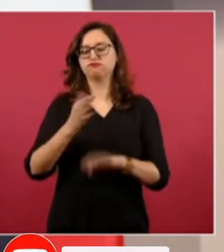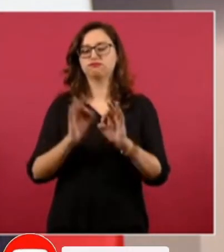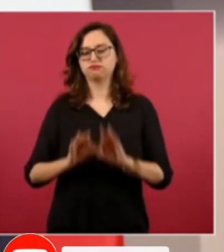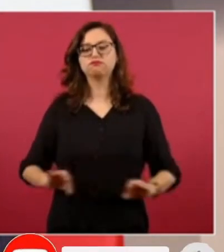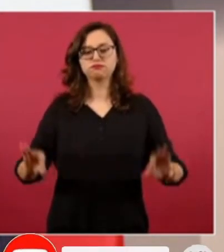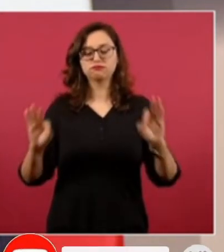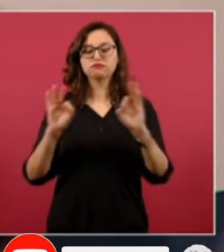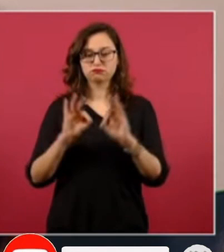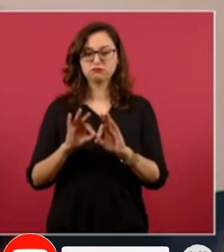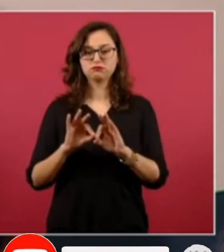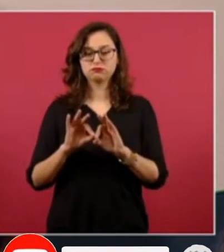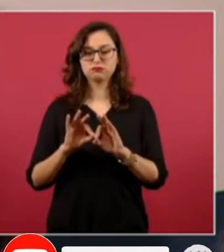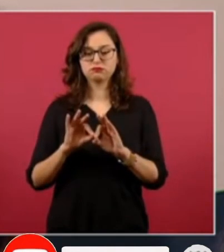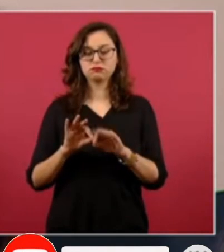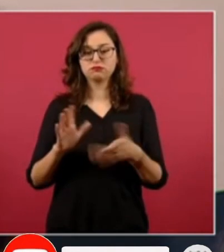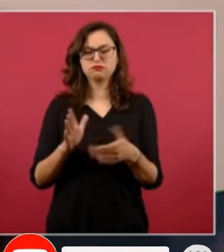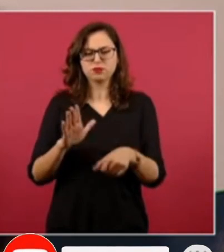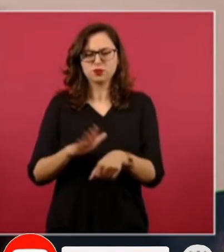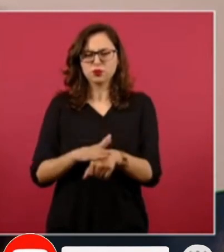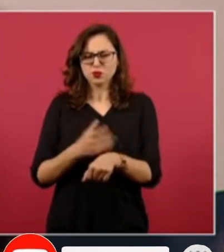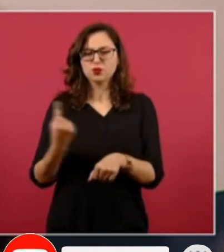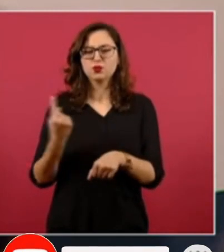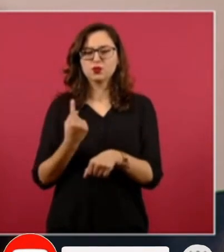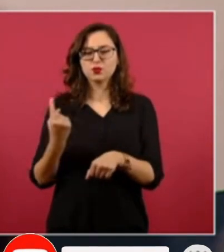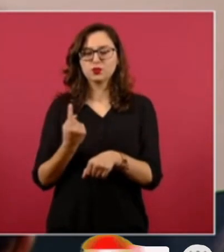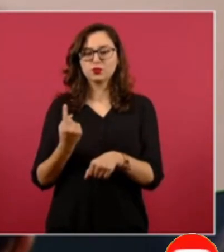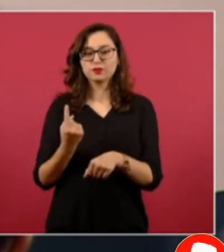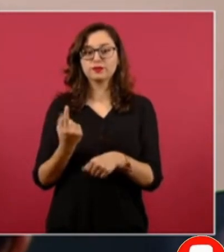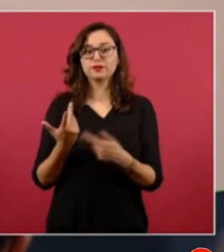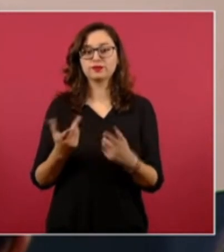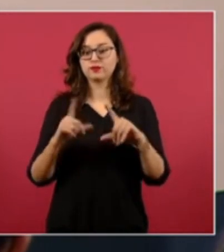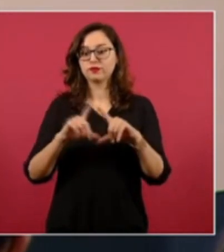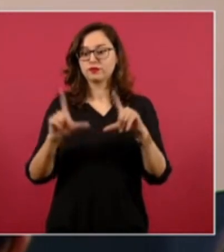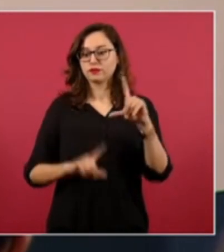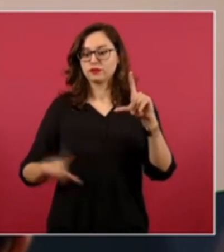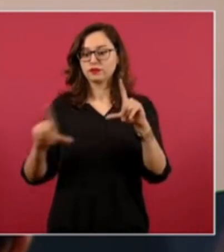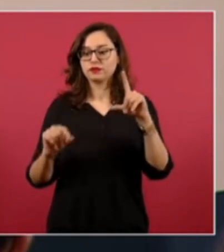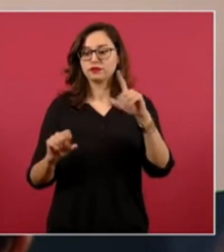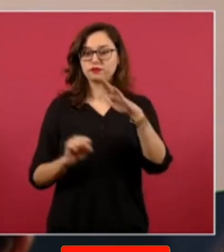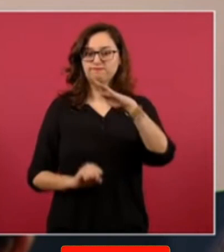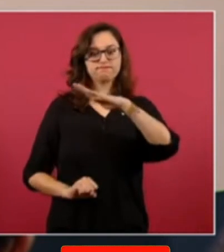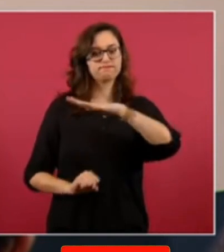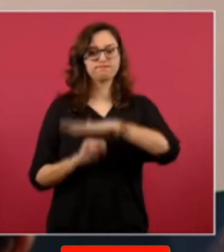porque es un pilar del Estado